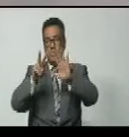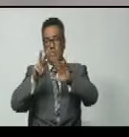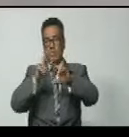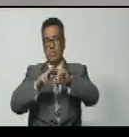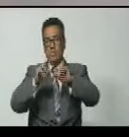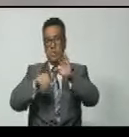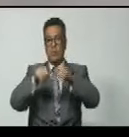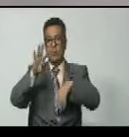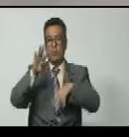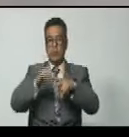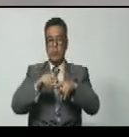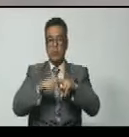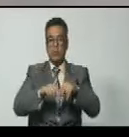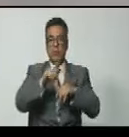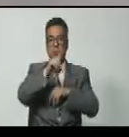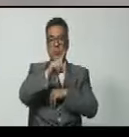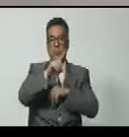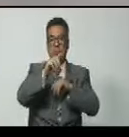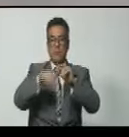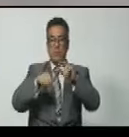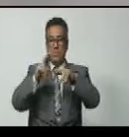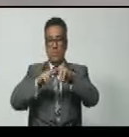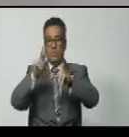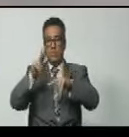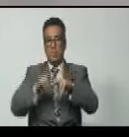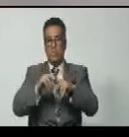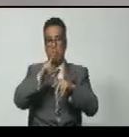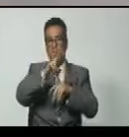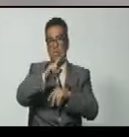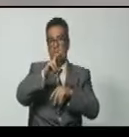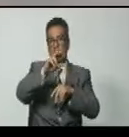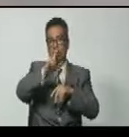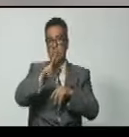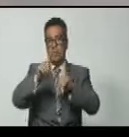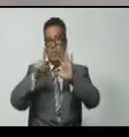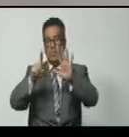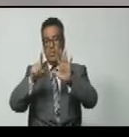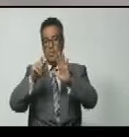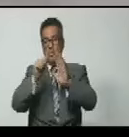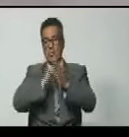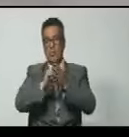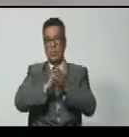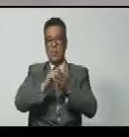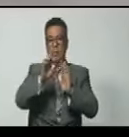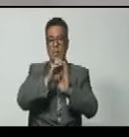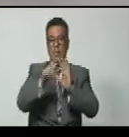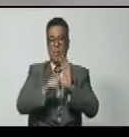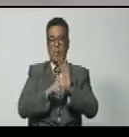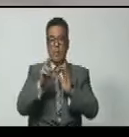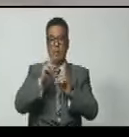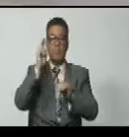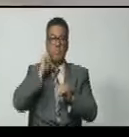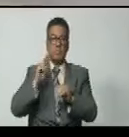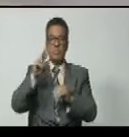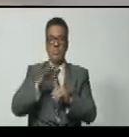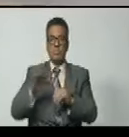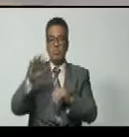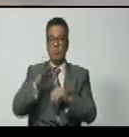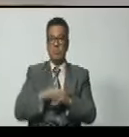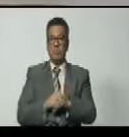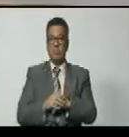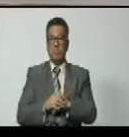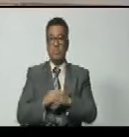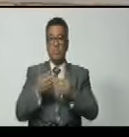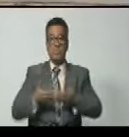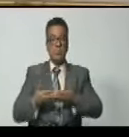187, numeral 14, y el numeral 15 del artículo 236 de la Constitución de la República Bolivariana de Venezuela,